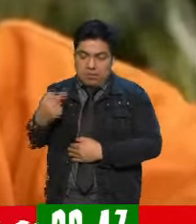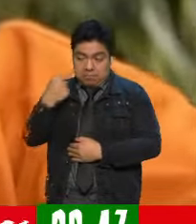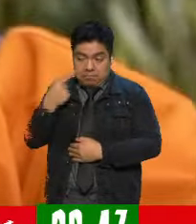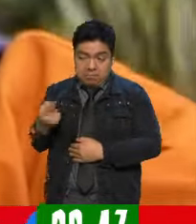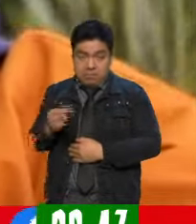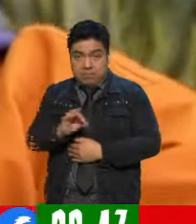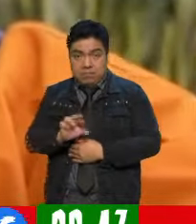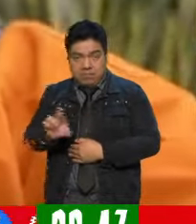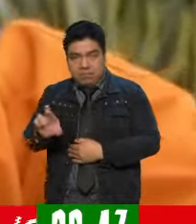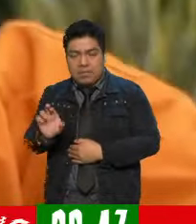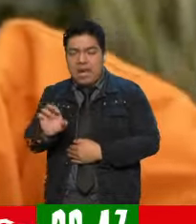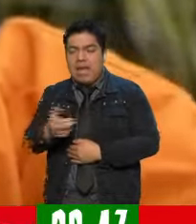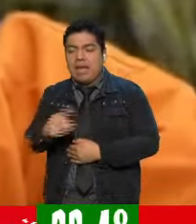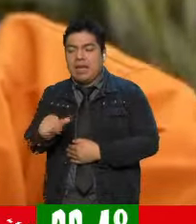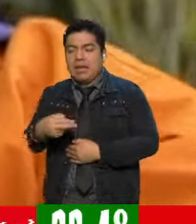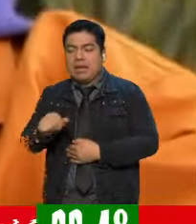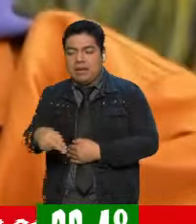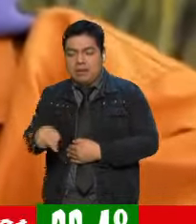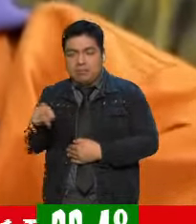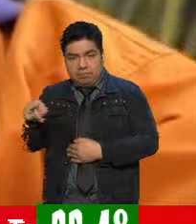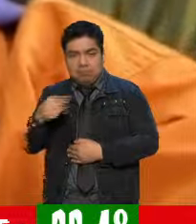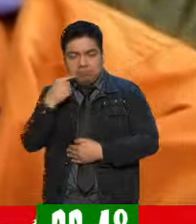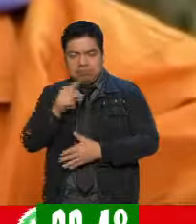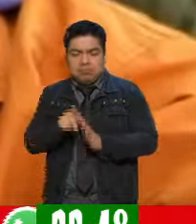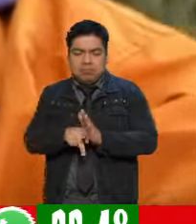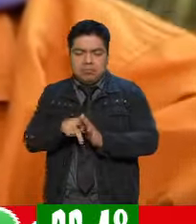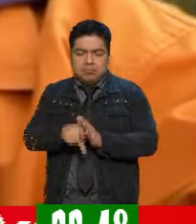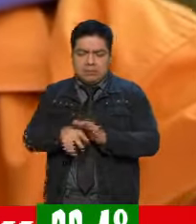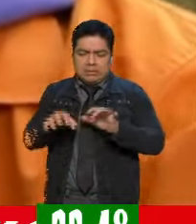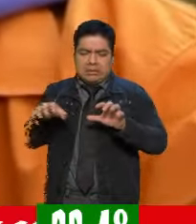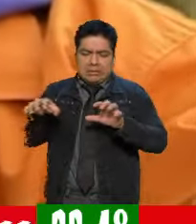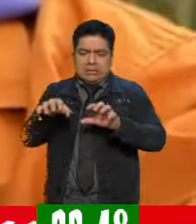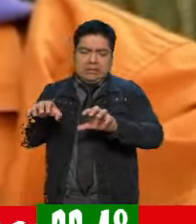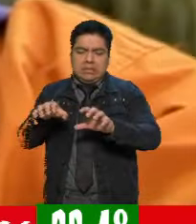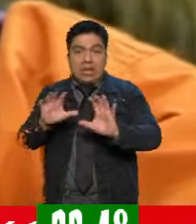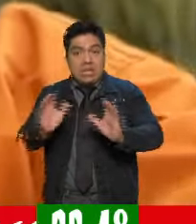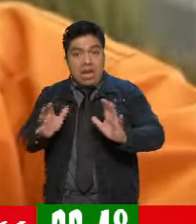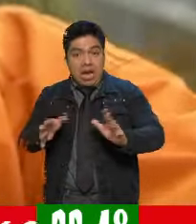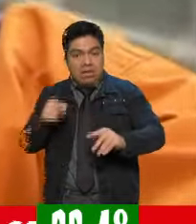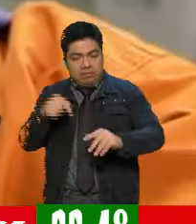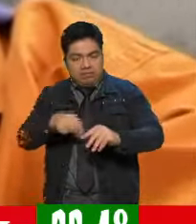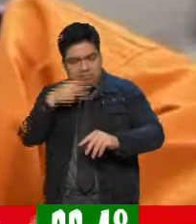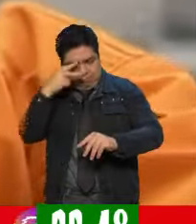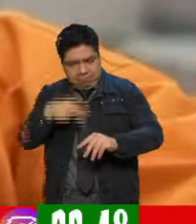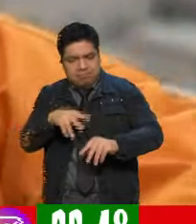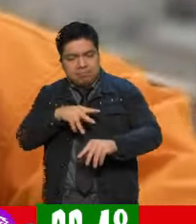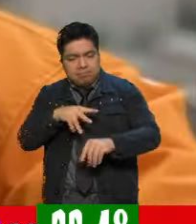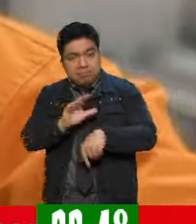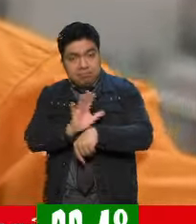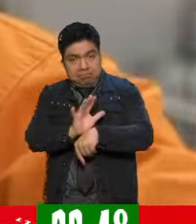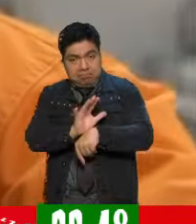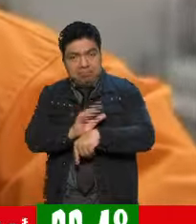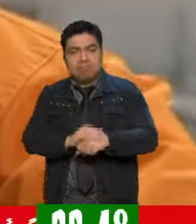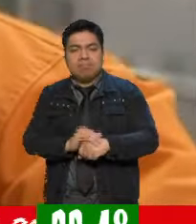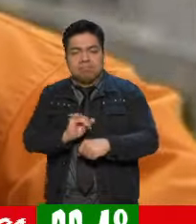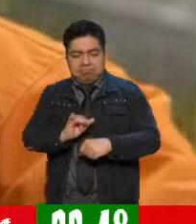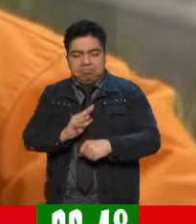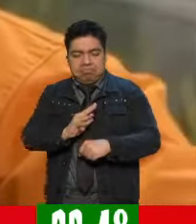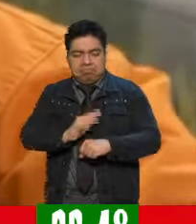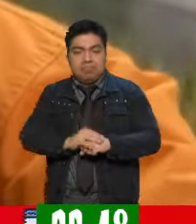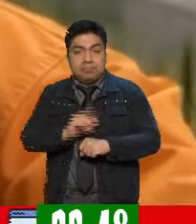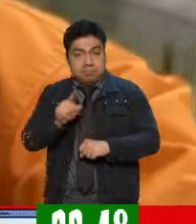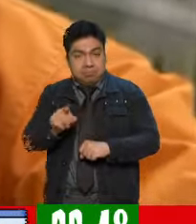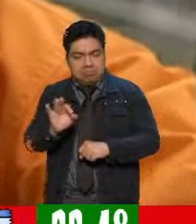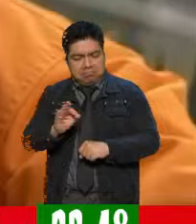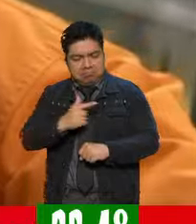lo tienes, Demián Rugna, director de Cuando acecha la maldad, una película de terror que ya encuentran en la cartelera mexicana y que estoy seguro que les